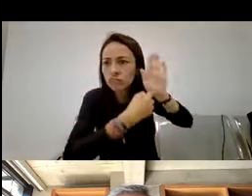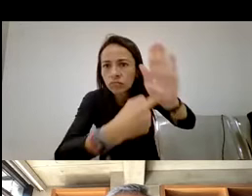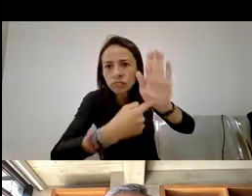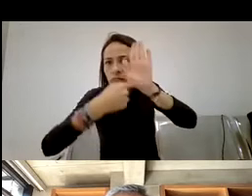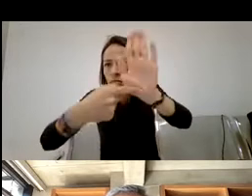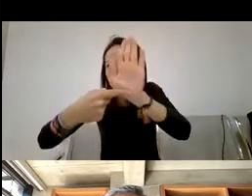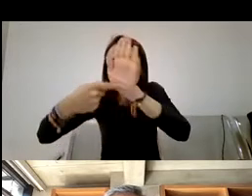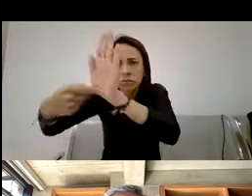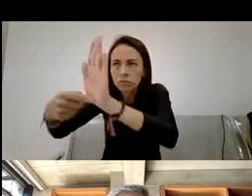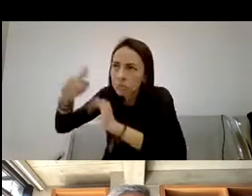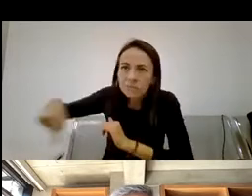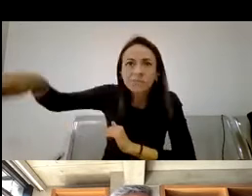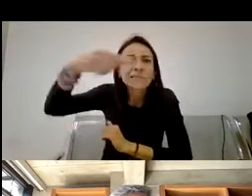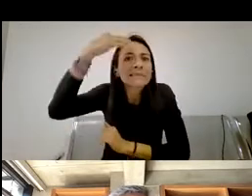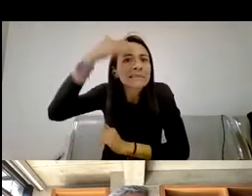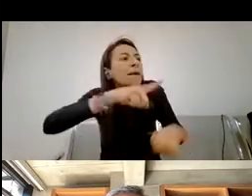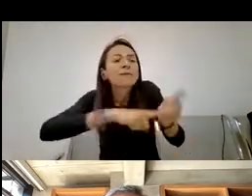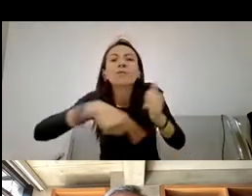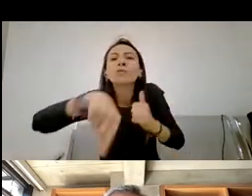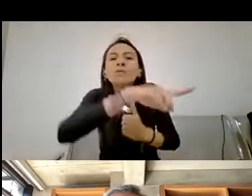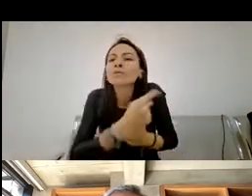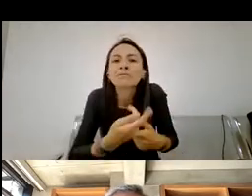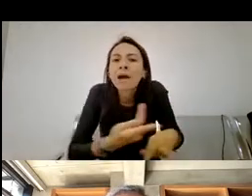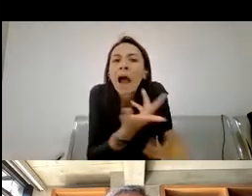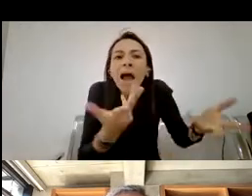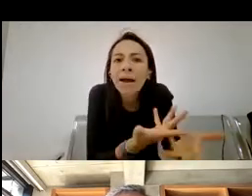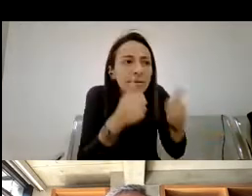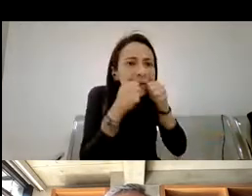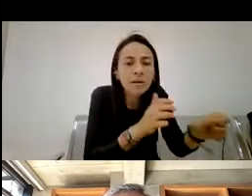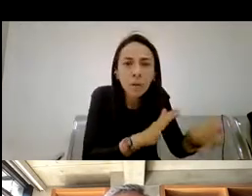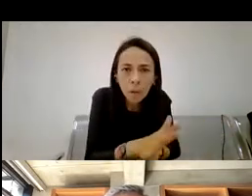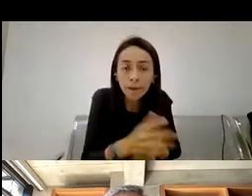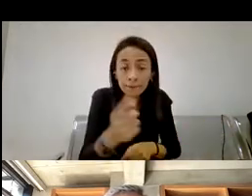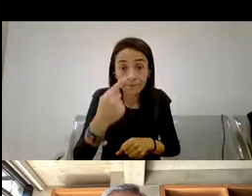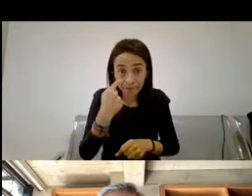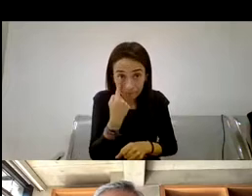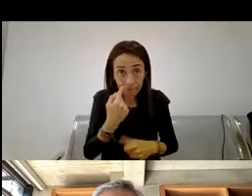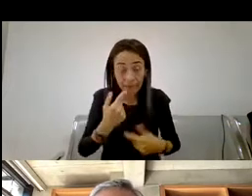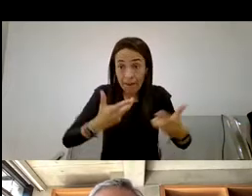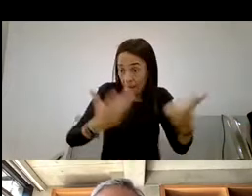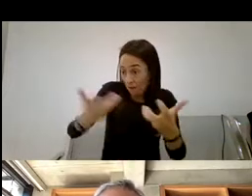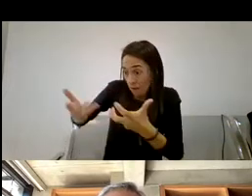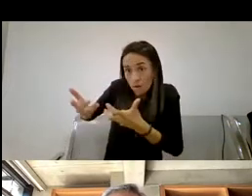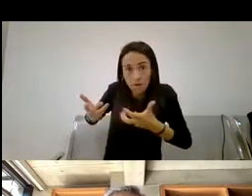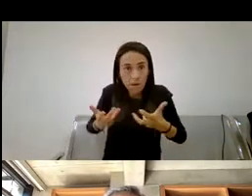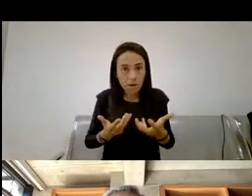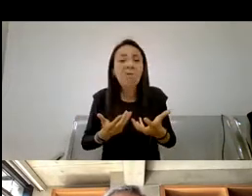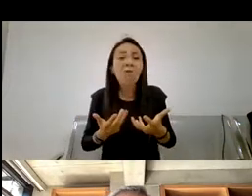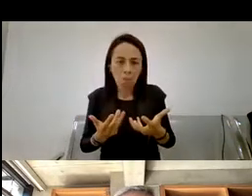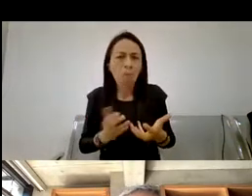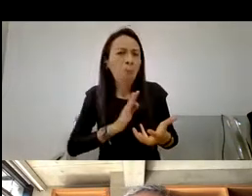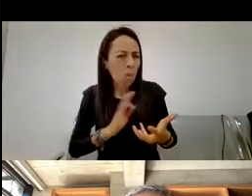las acciones tienen, digamos, dos tipos de situaciones a través de las cuales se pueden